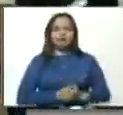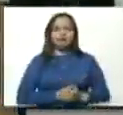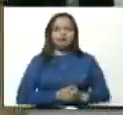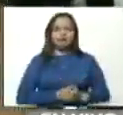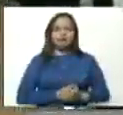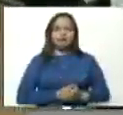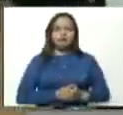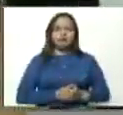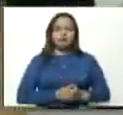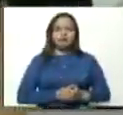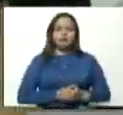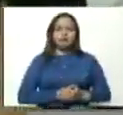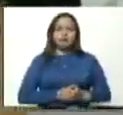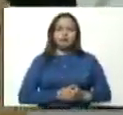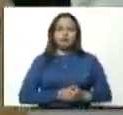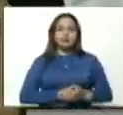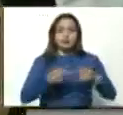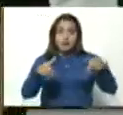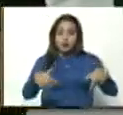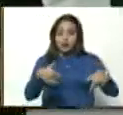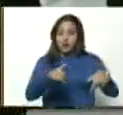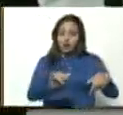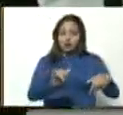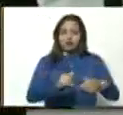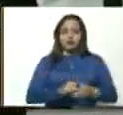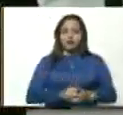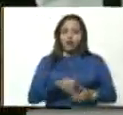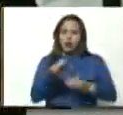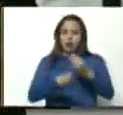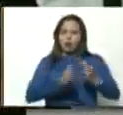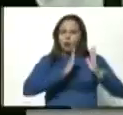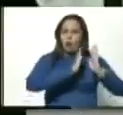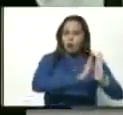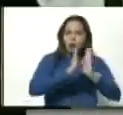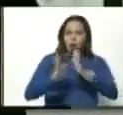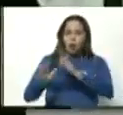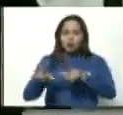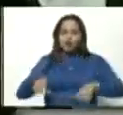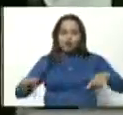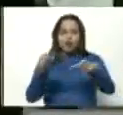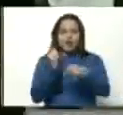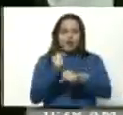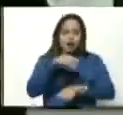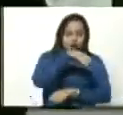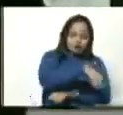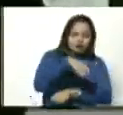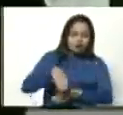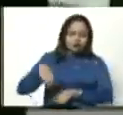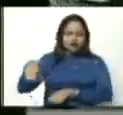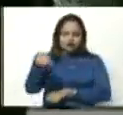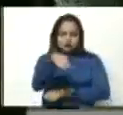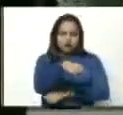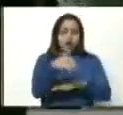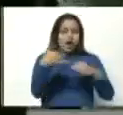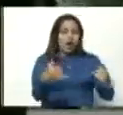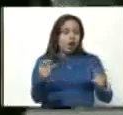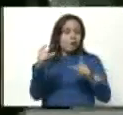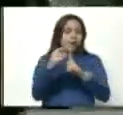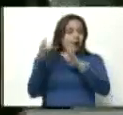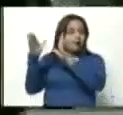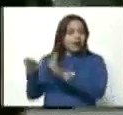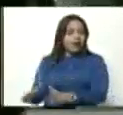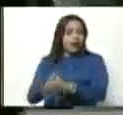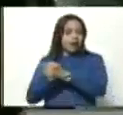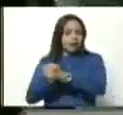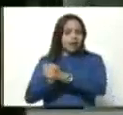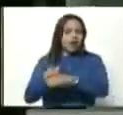parte de lo que significa, cómo está organizado las estaciones de trabajo, y les voy a dar la palabra a la colega,